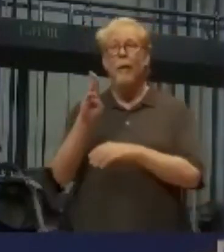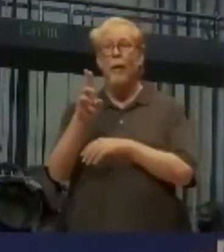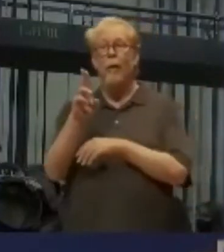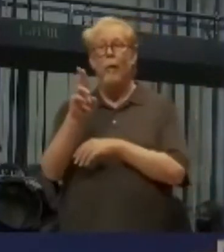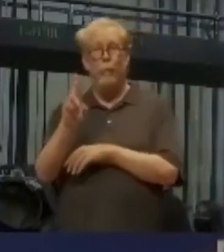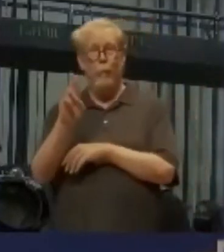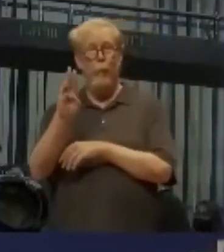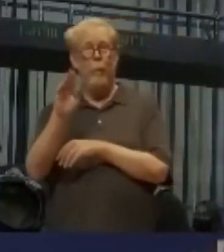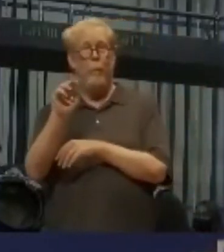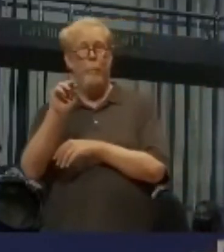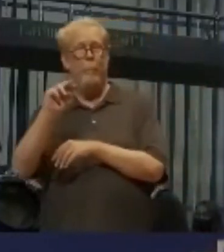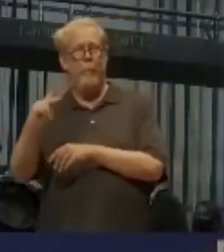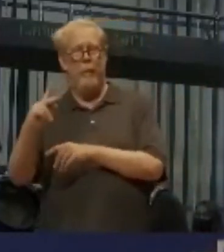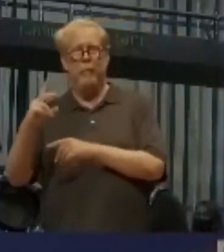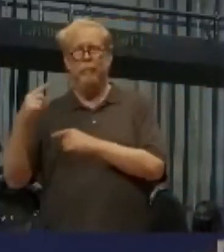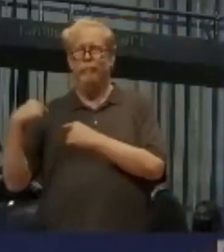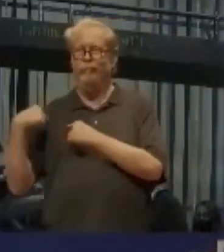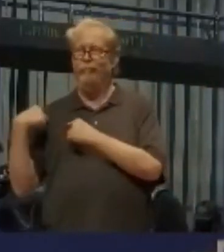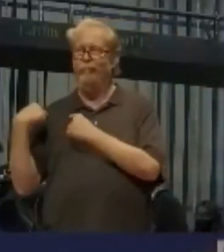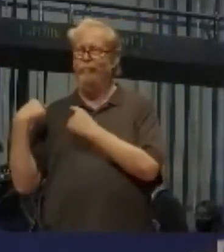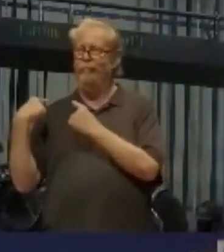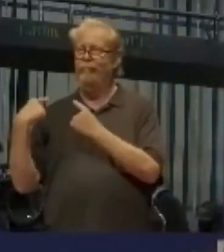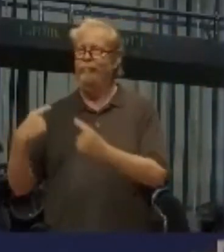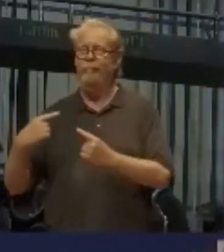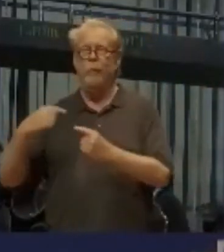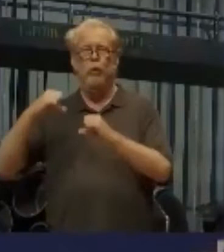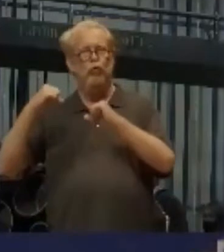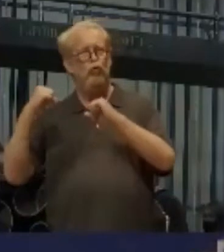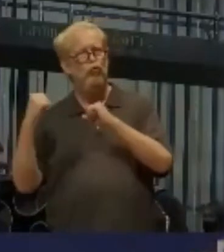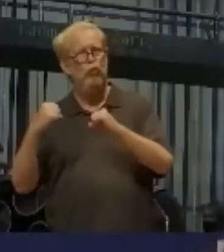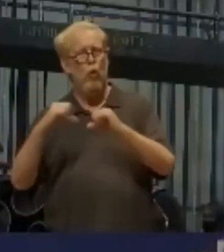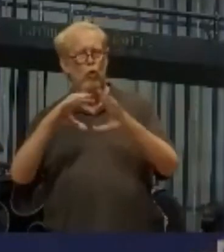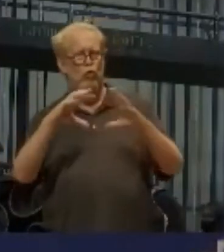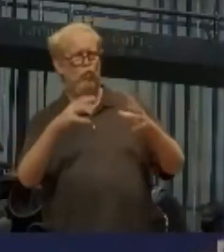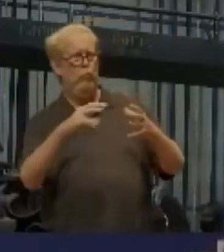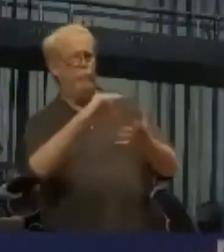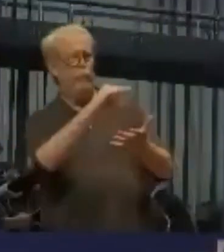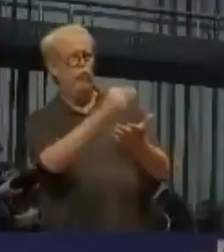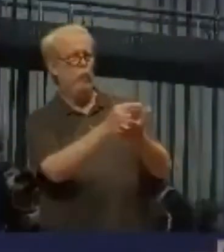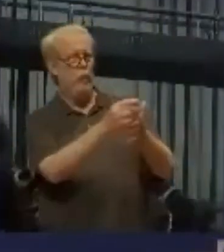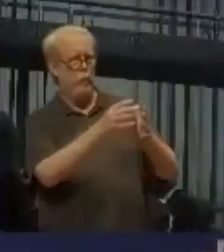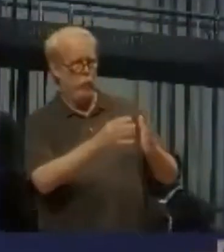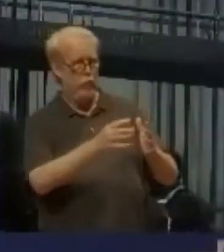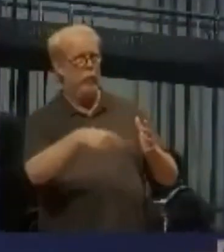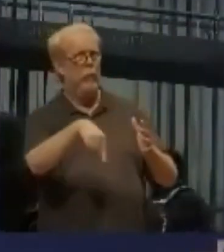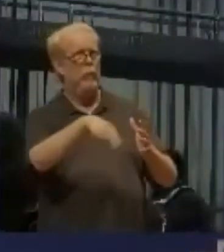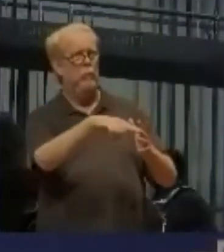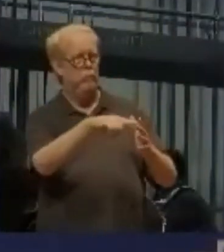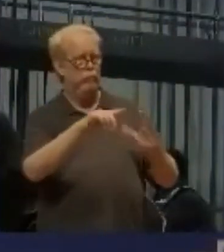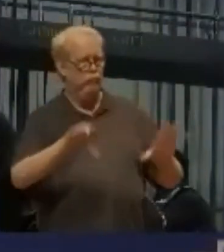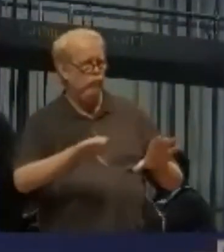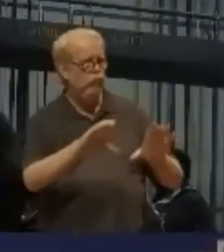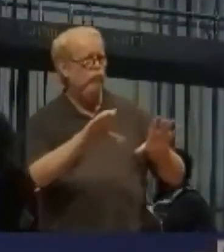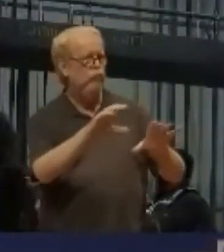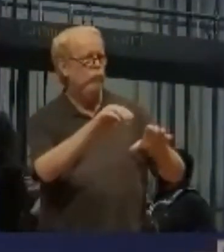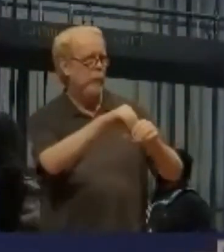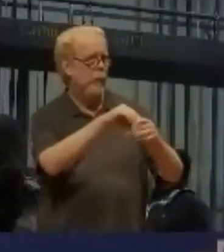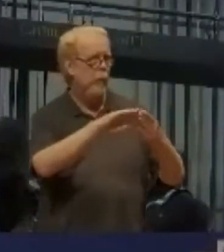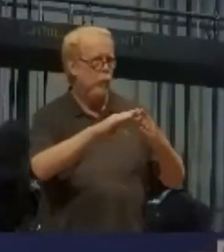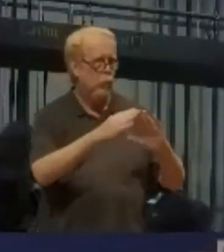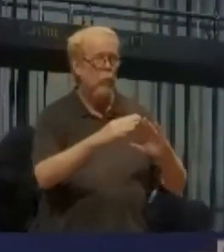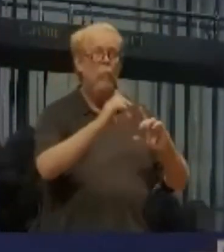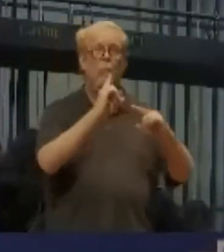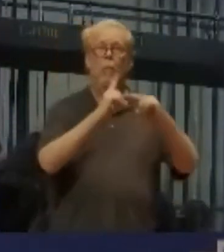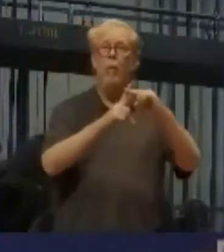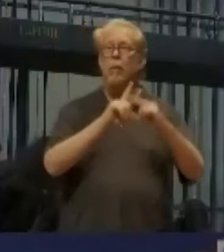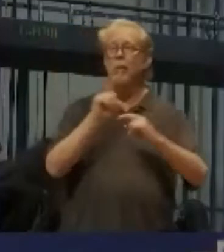Burbank tiene una historia de ser un grupo de exalumnos muy unificados, quienes se quedan también no solo